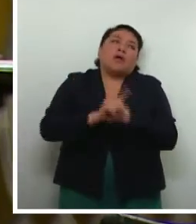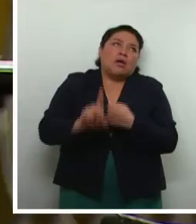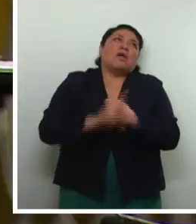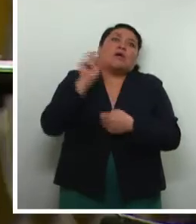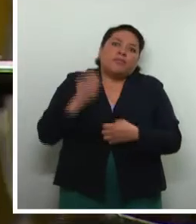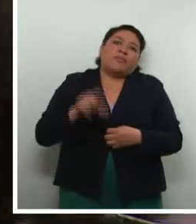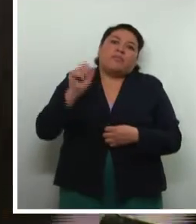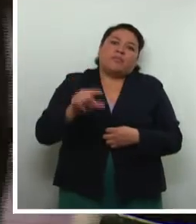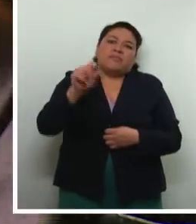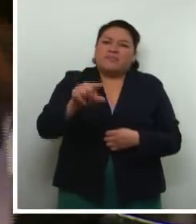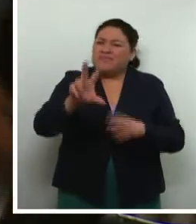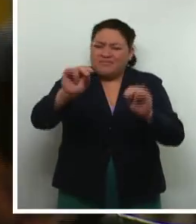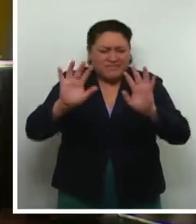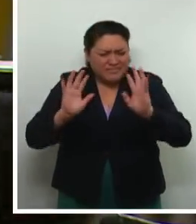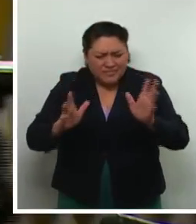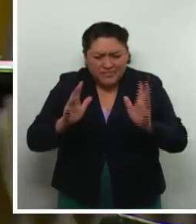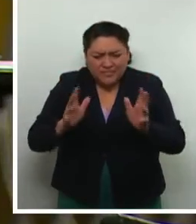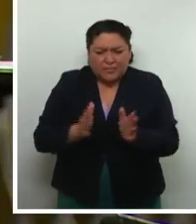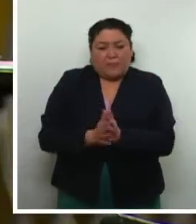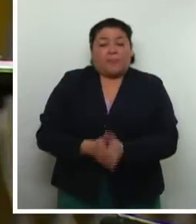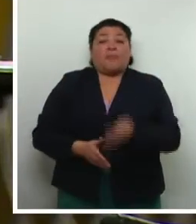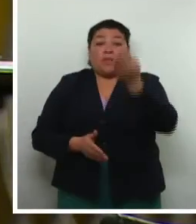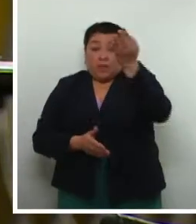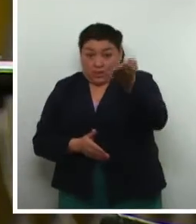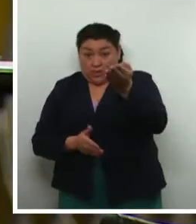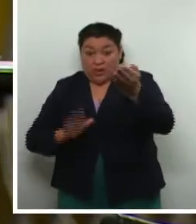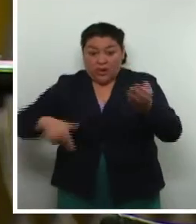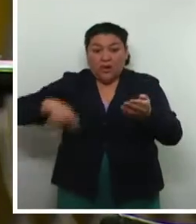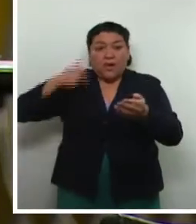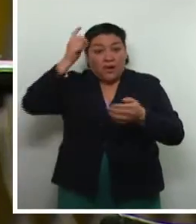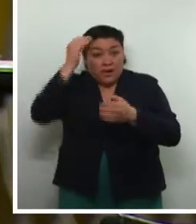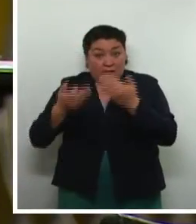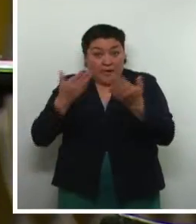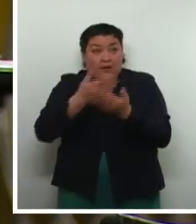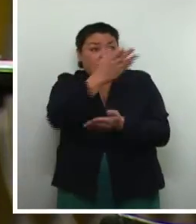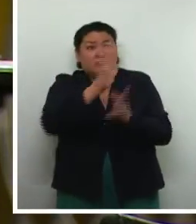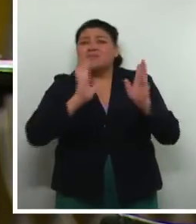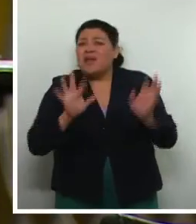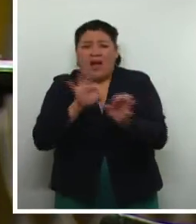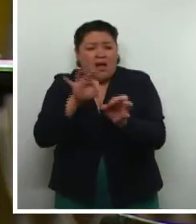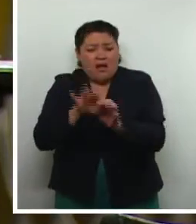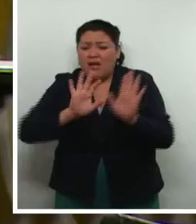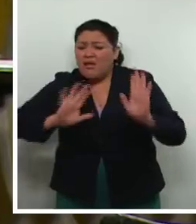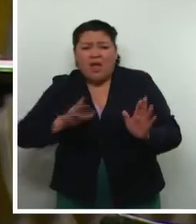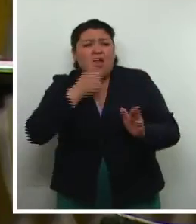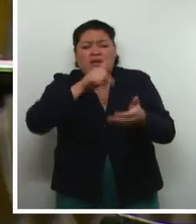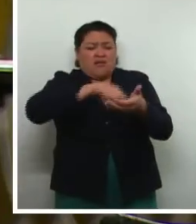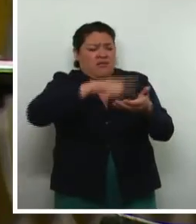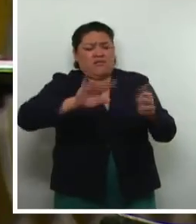mismo problema. Su reserva ya se votó, ya se desechó.